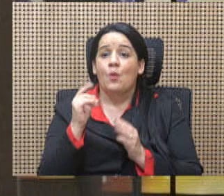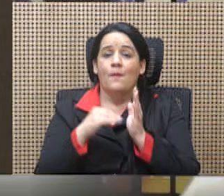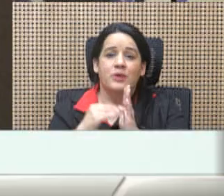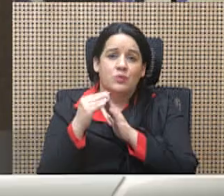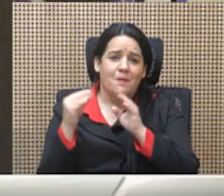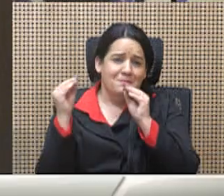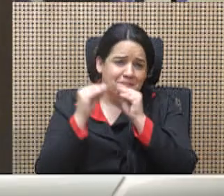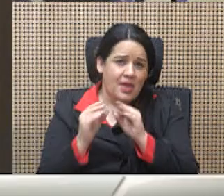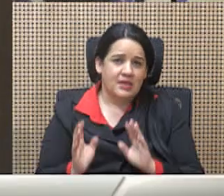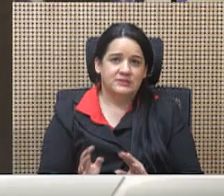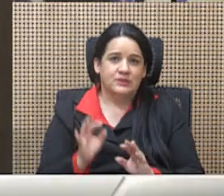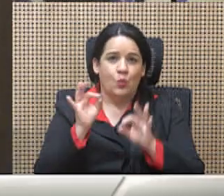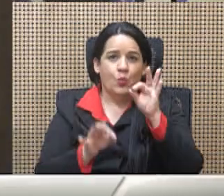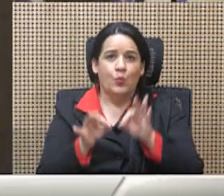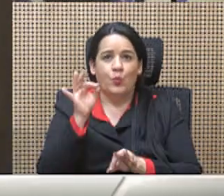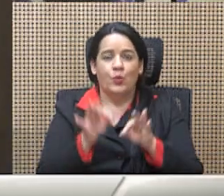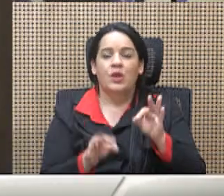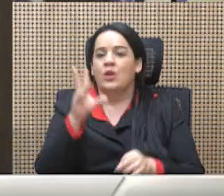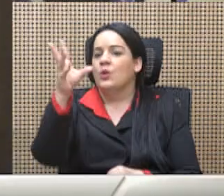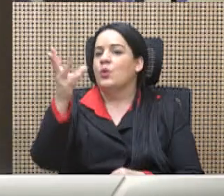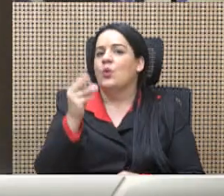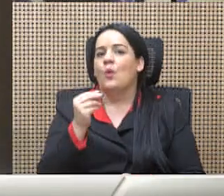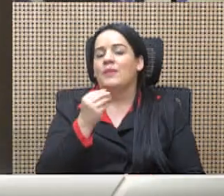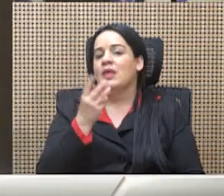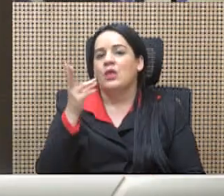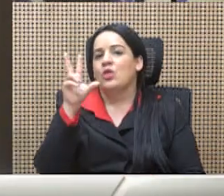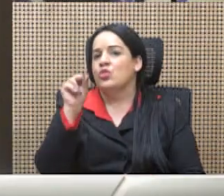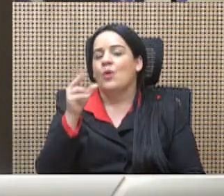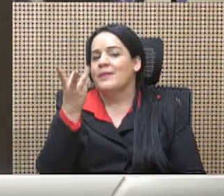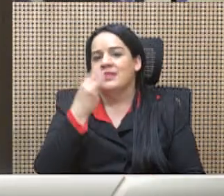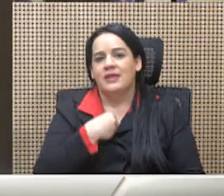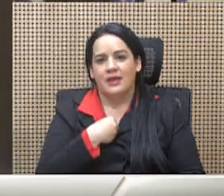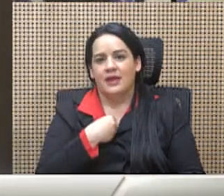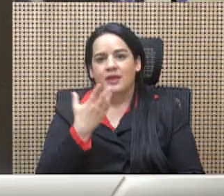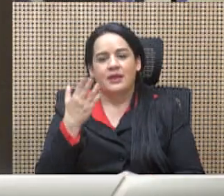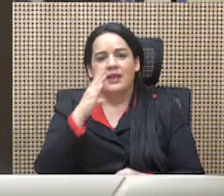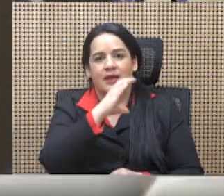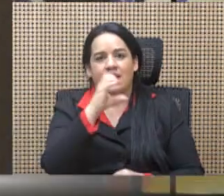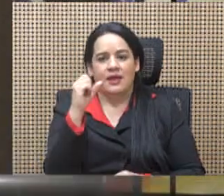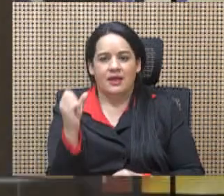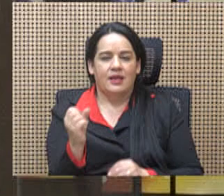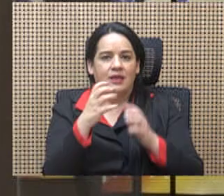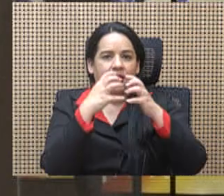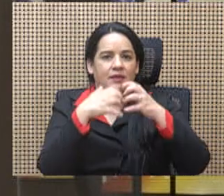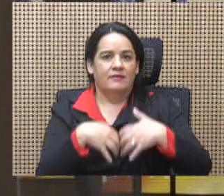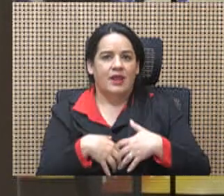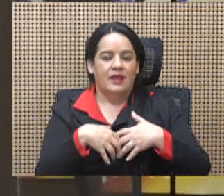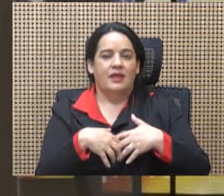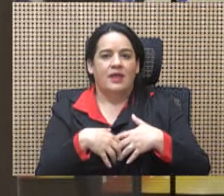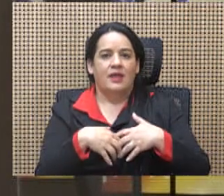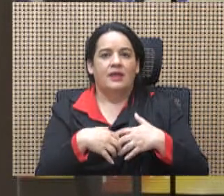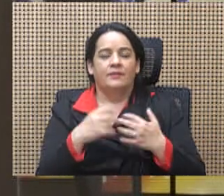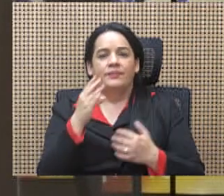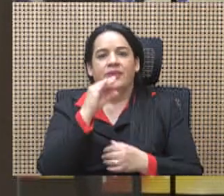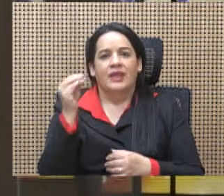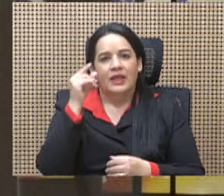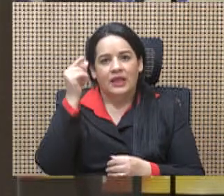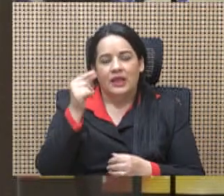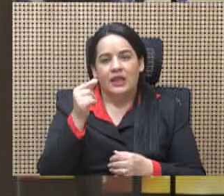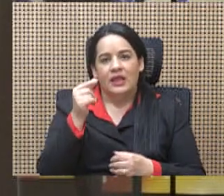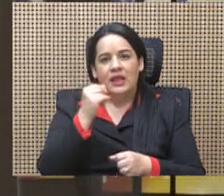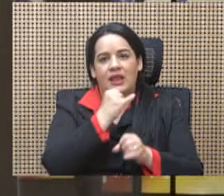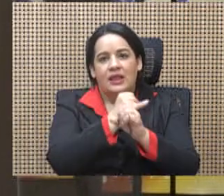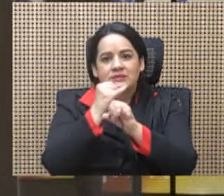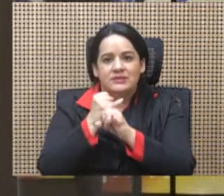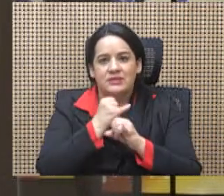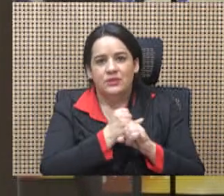no me digan a mí que la caja costarricense del seguro social está quebrada el estado es el mayor moroso y no es el